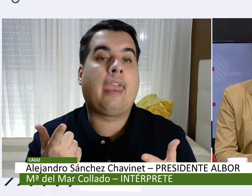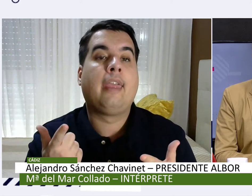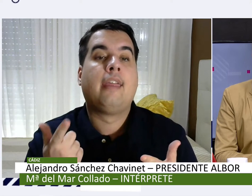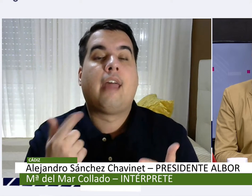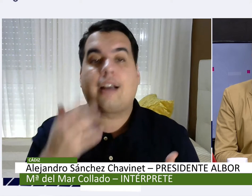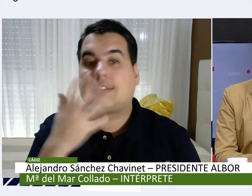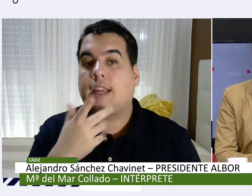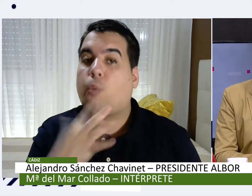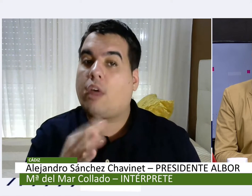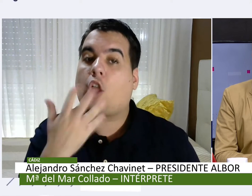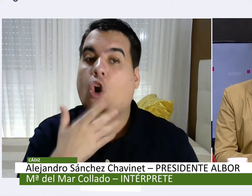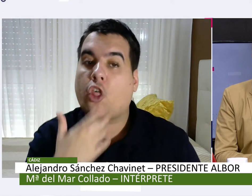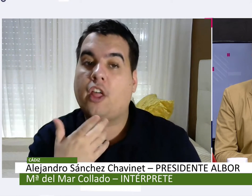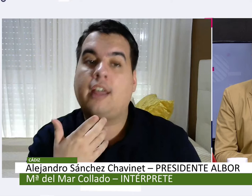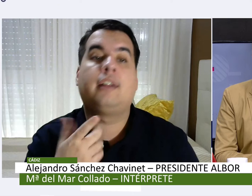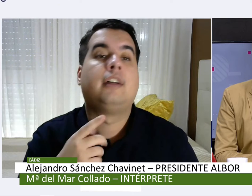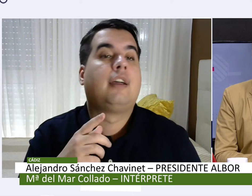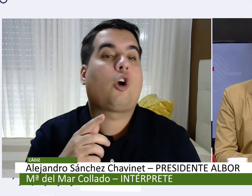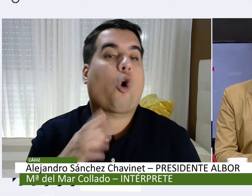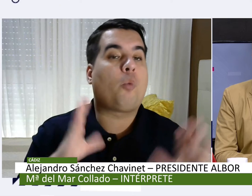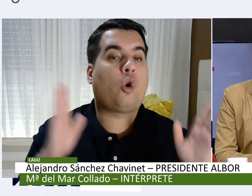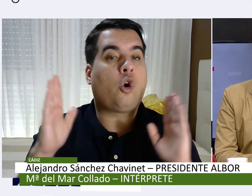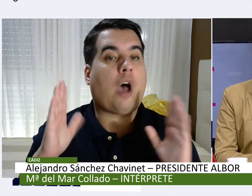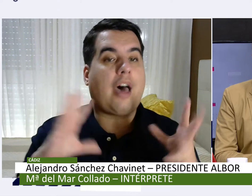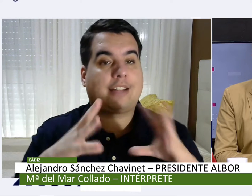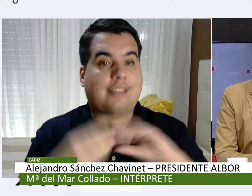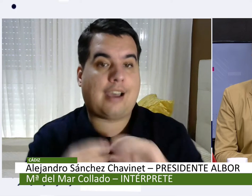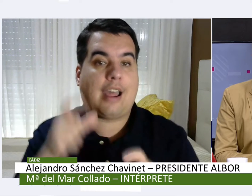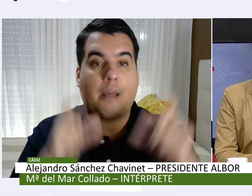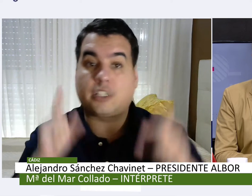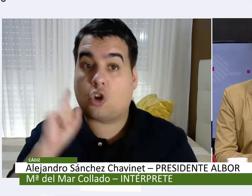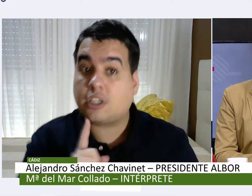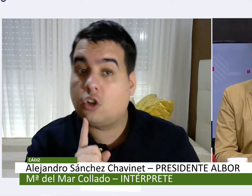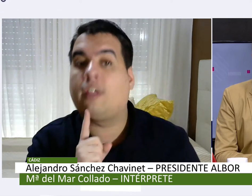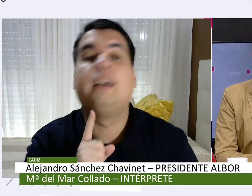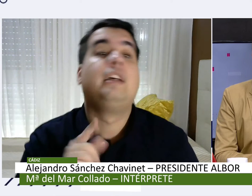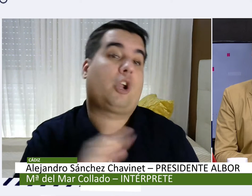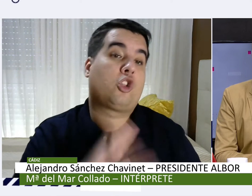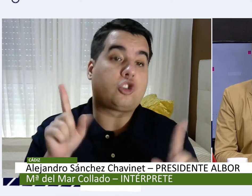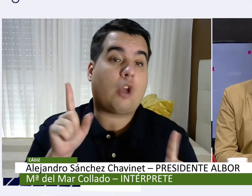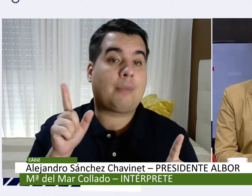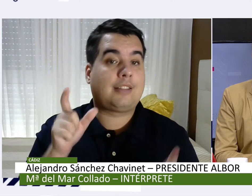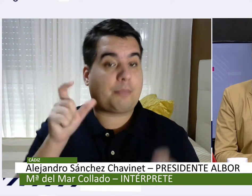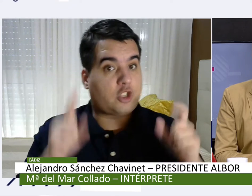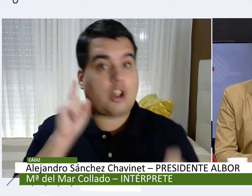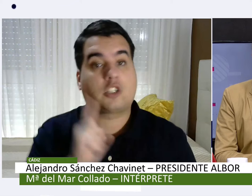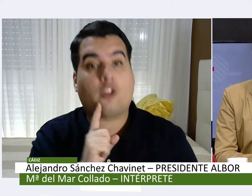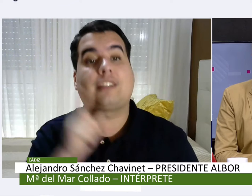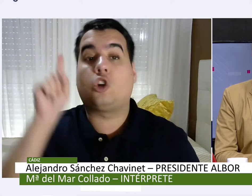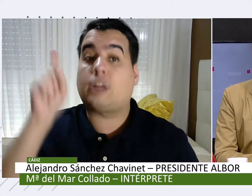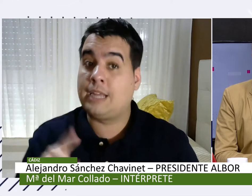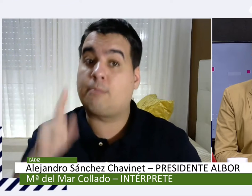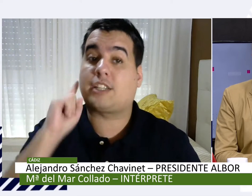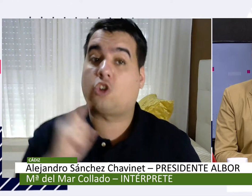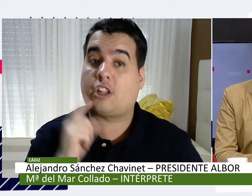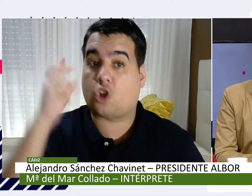que así pueda conocer cómo adaptar a la persona sorda, pero no solamente a la persona sorda,